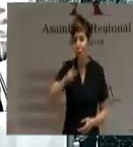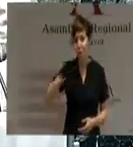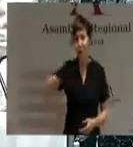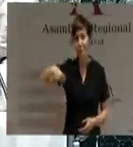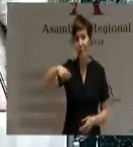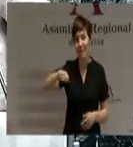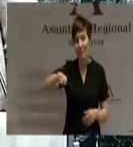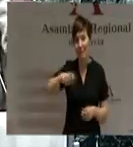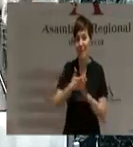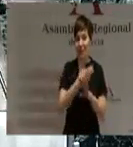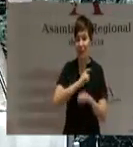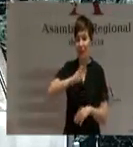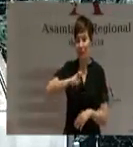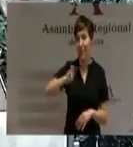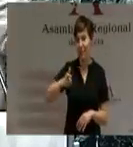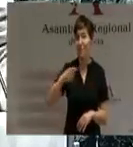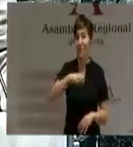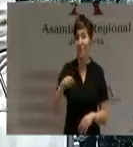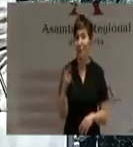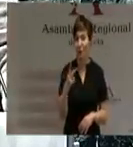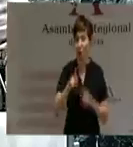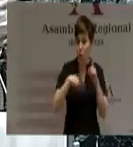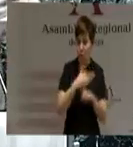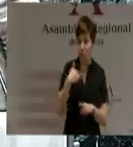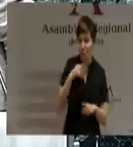usted. Le pueden contar, si quieren después,